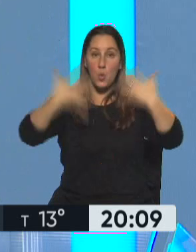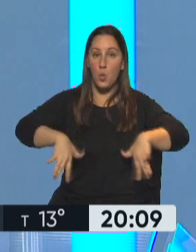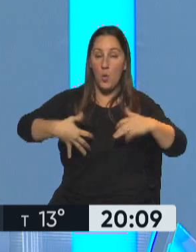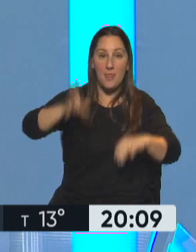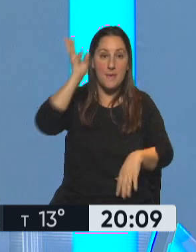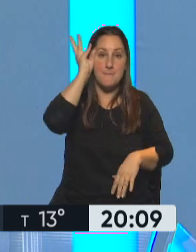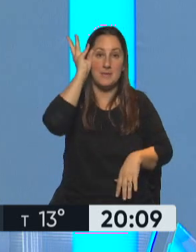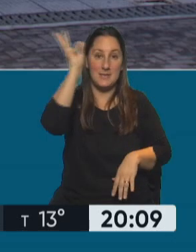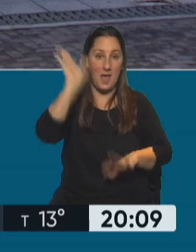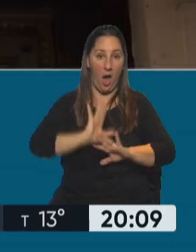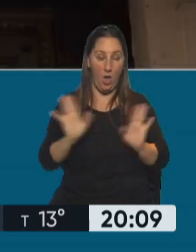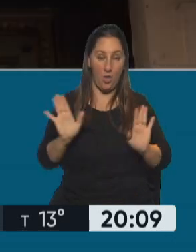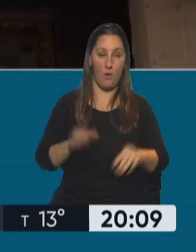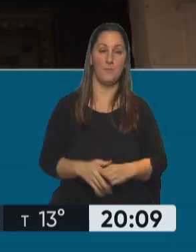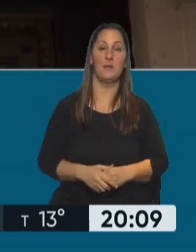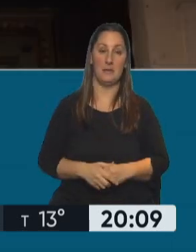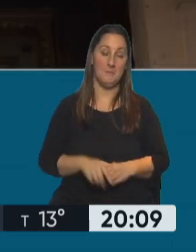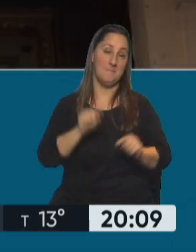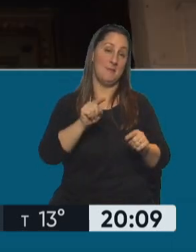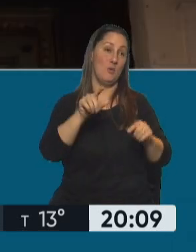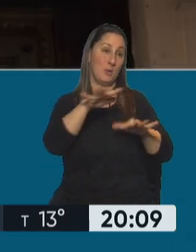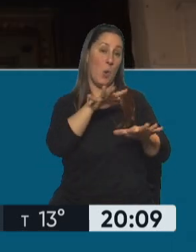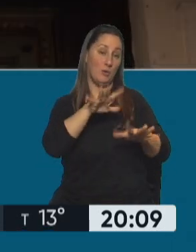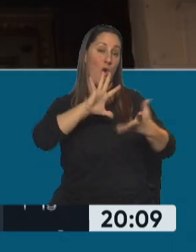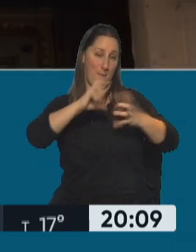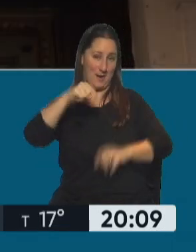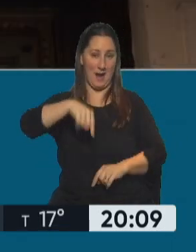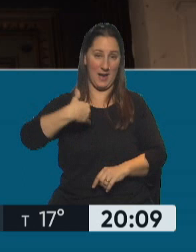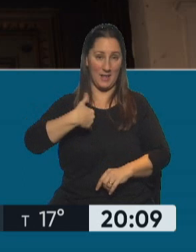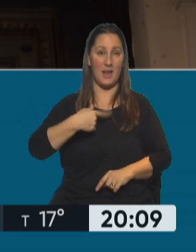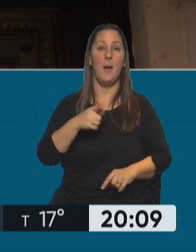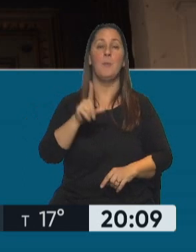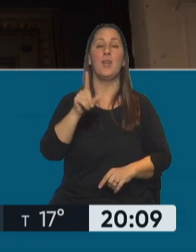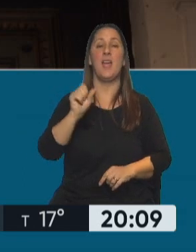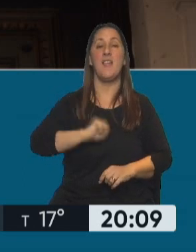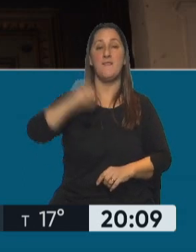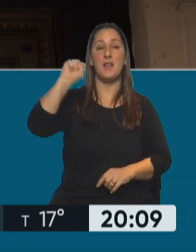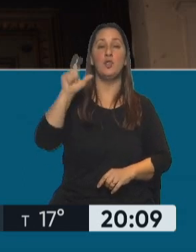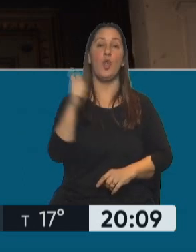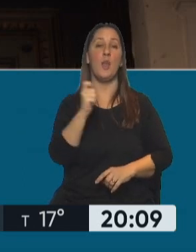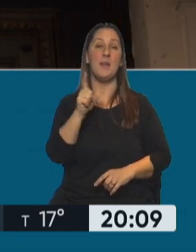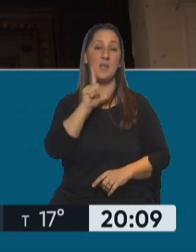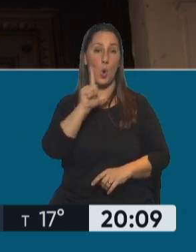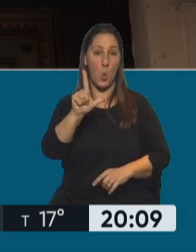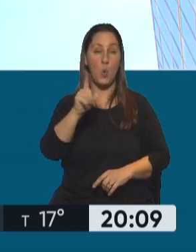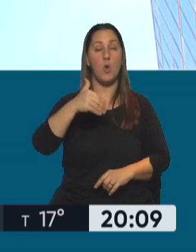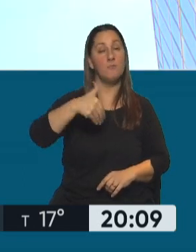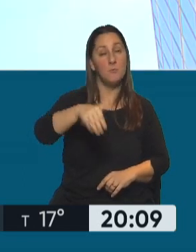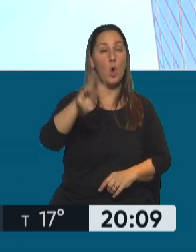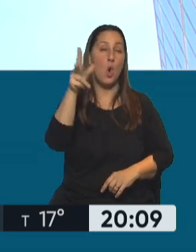montonazo monforte de la fed bueno va a repercutir aquí en argentina hacen lo mismo porque la inflación de julio también se estima será del 8%